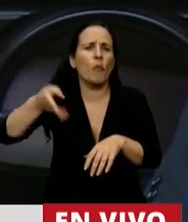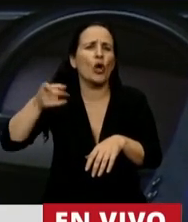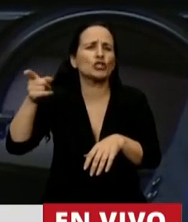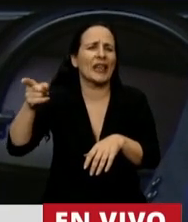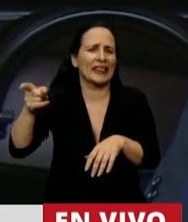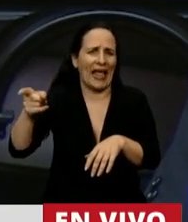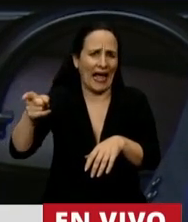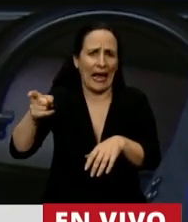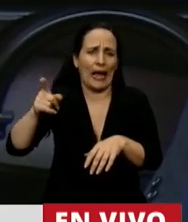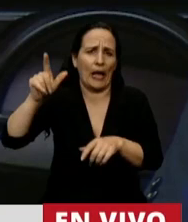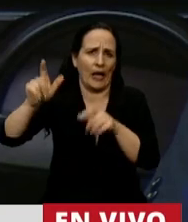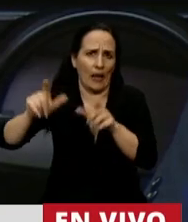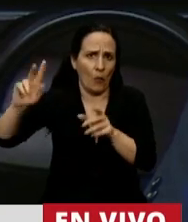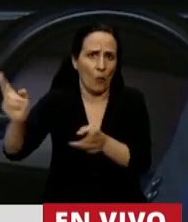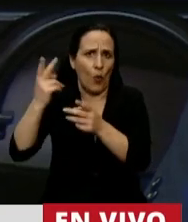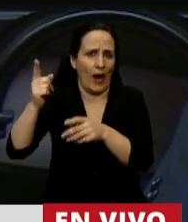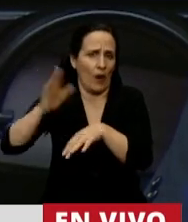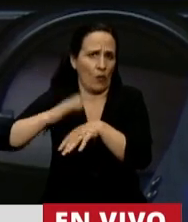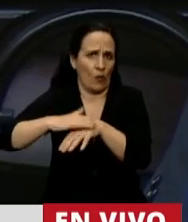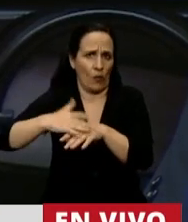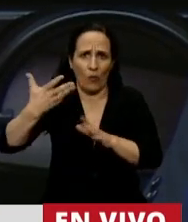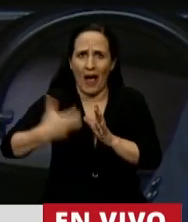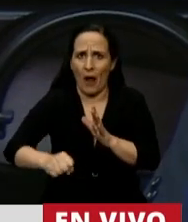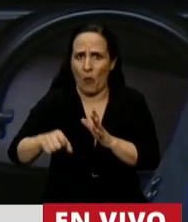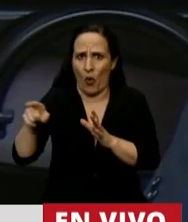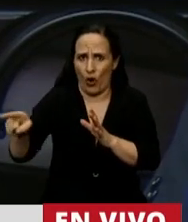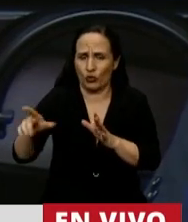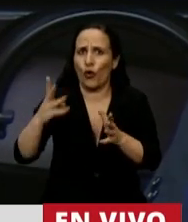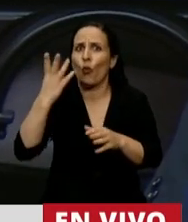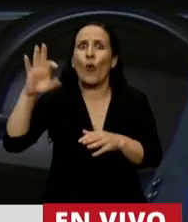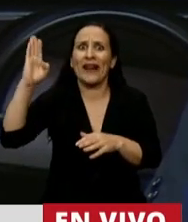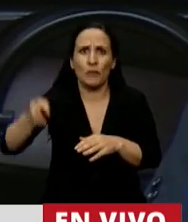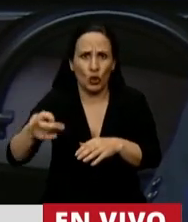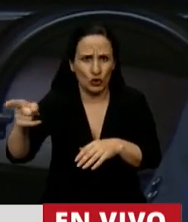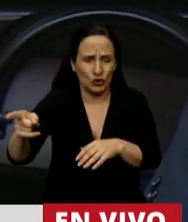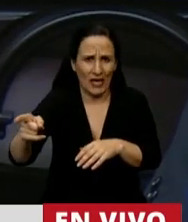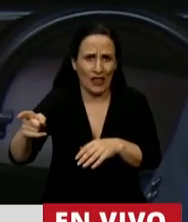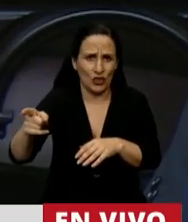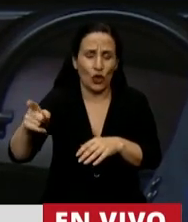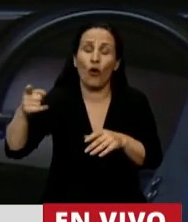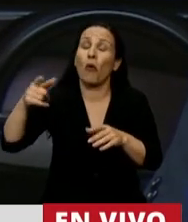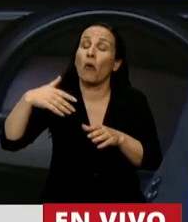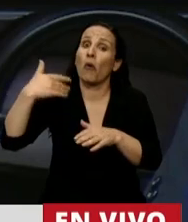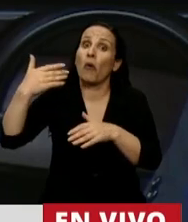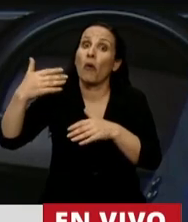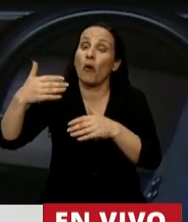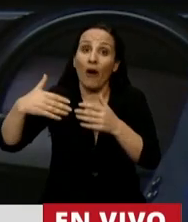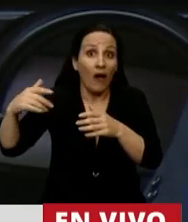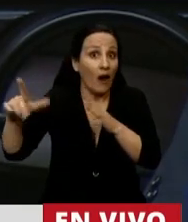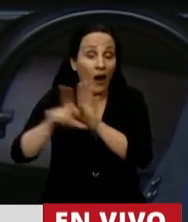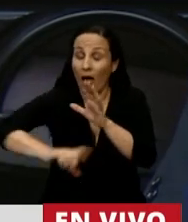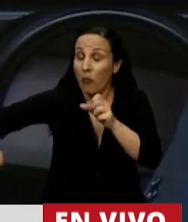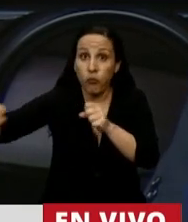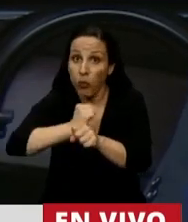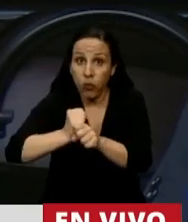porcentaje de muerte por abortos peligroso del 40%, que fue disminuido después de la